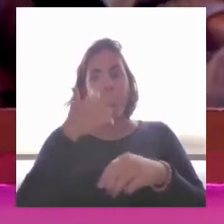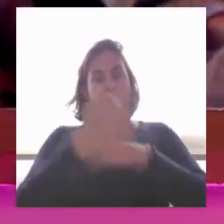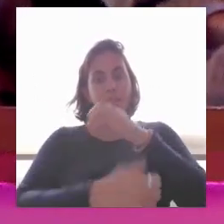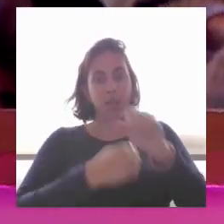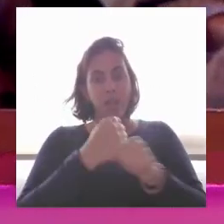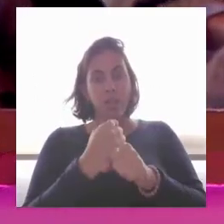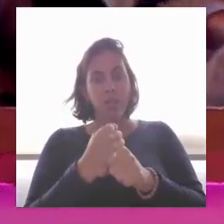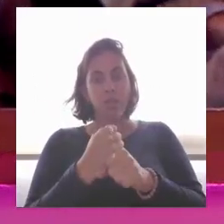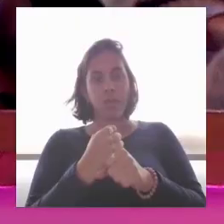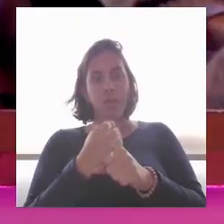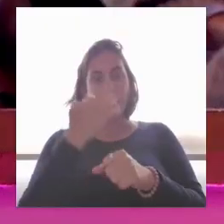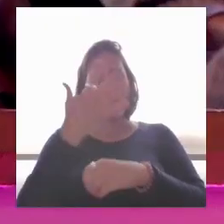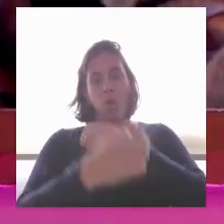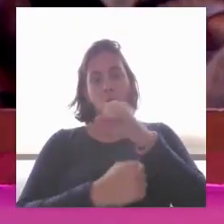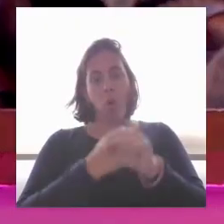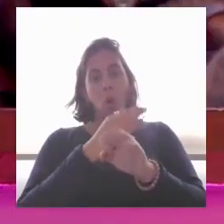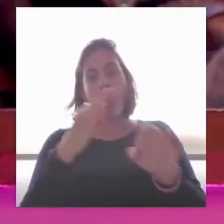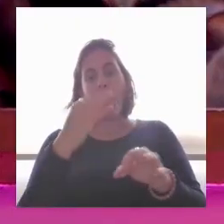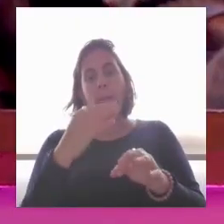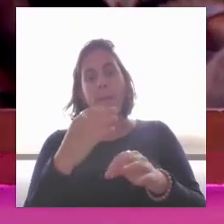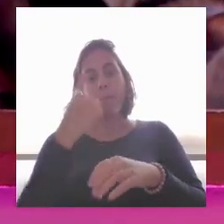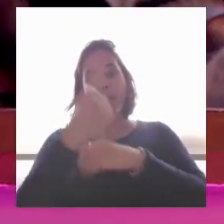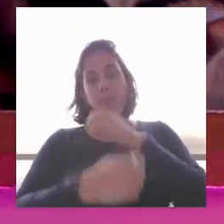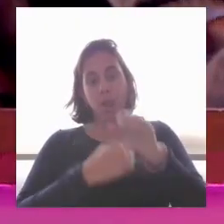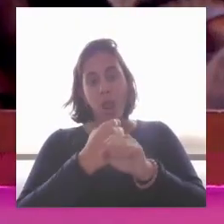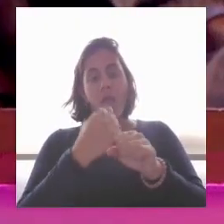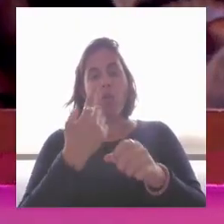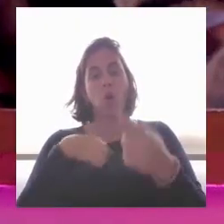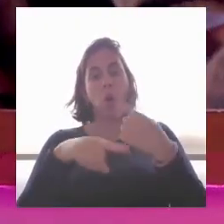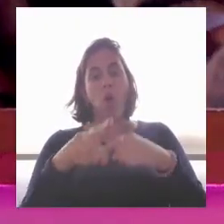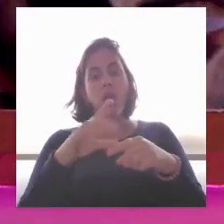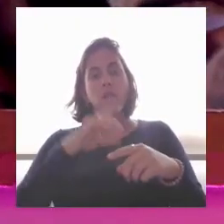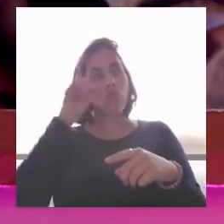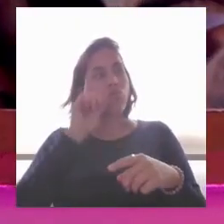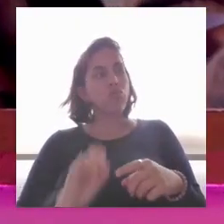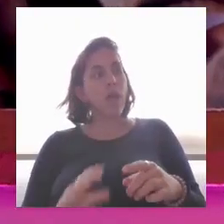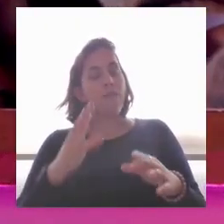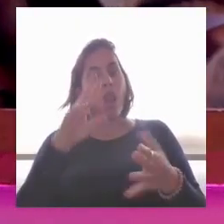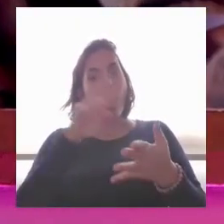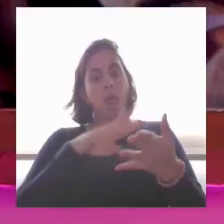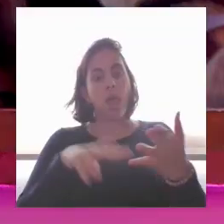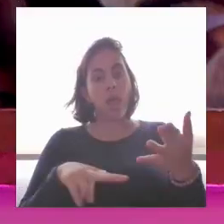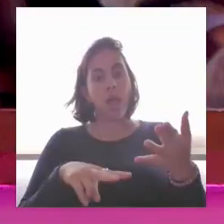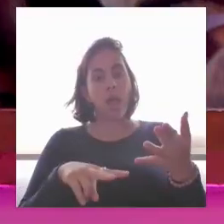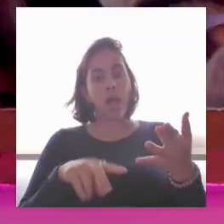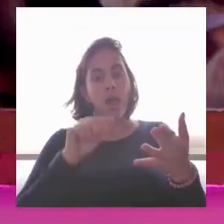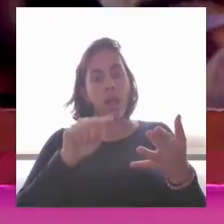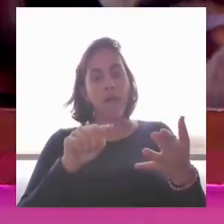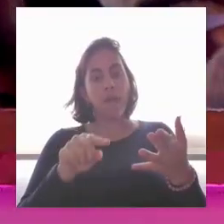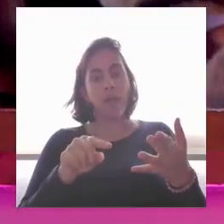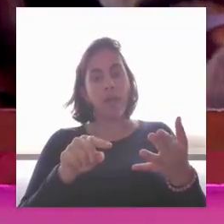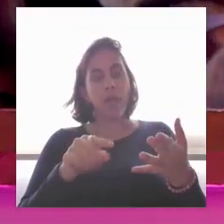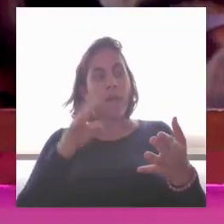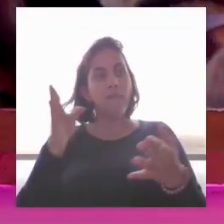de 5 o de primero, que todavía no saben leer convencionalmente, son capaces de ir al